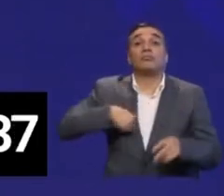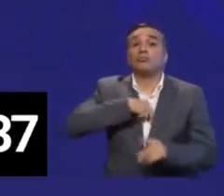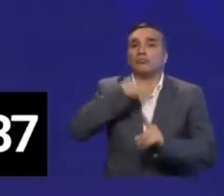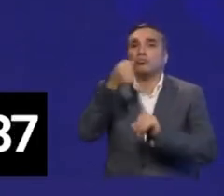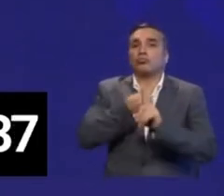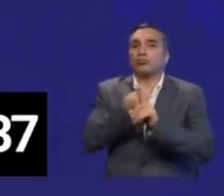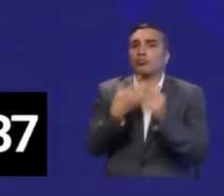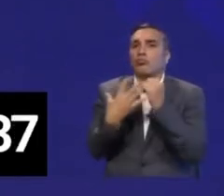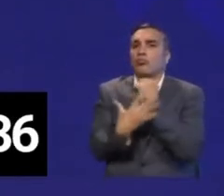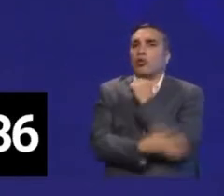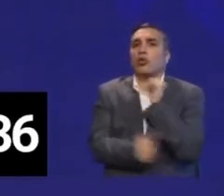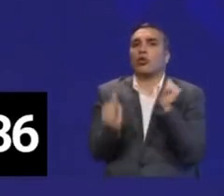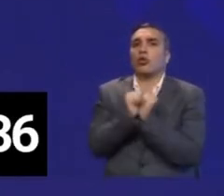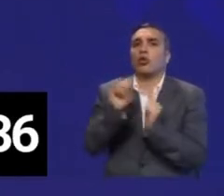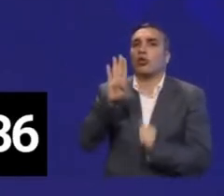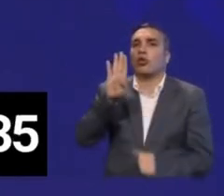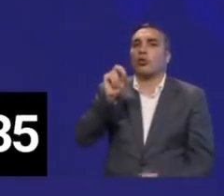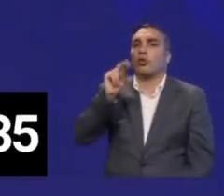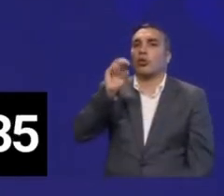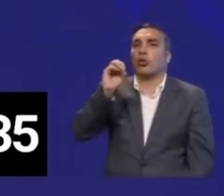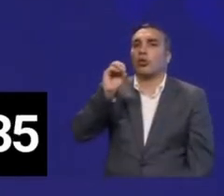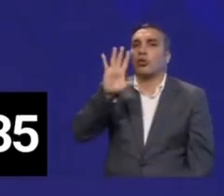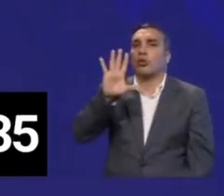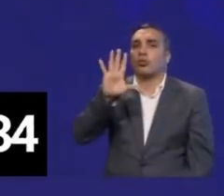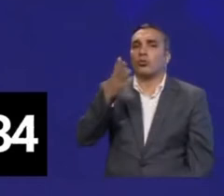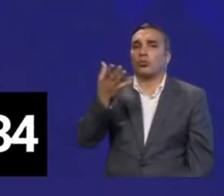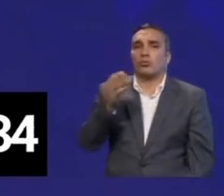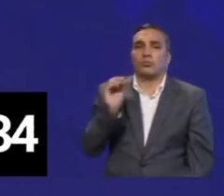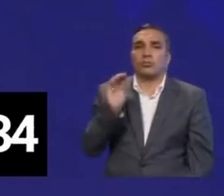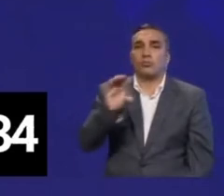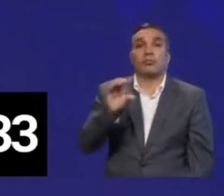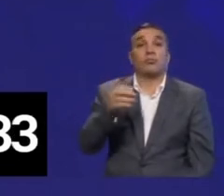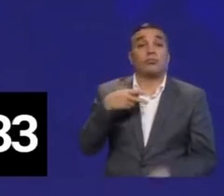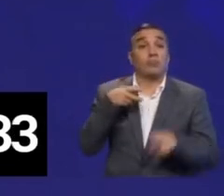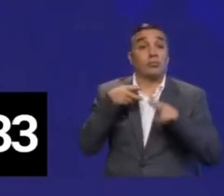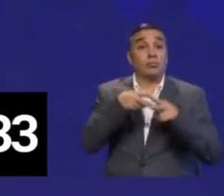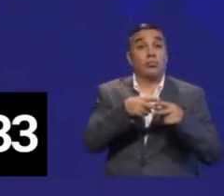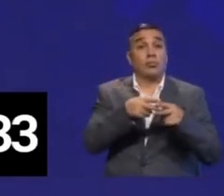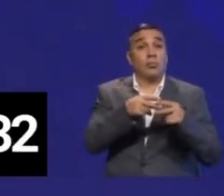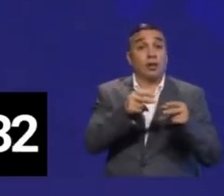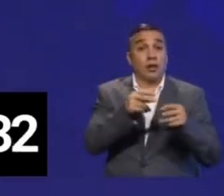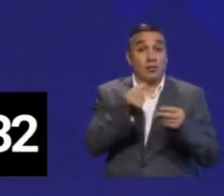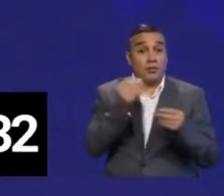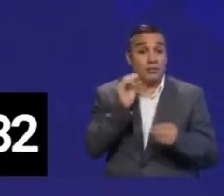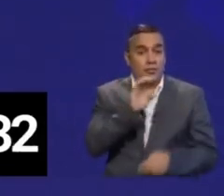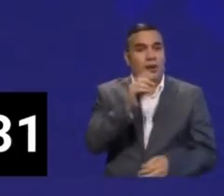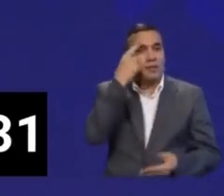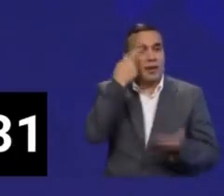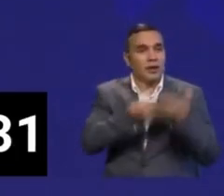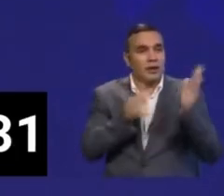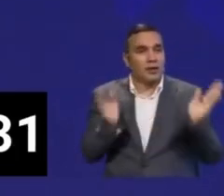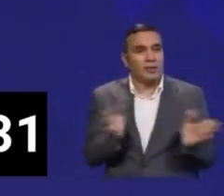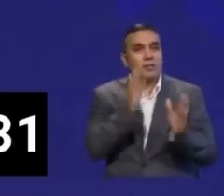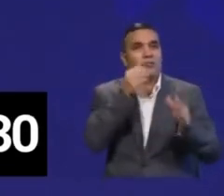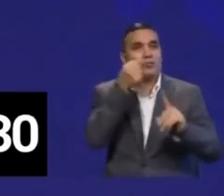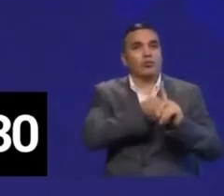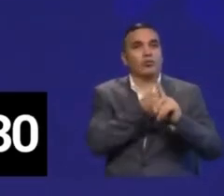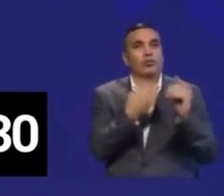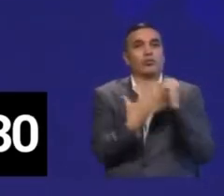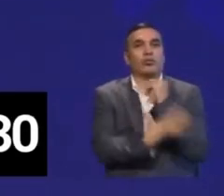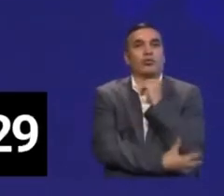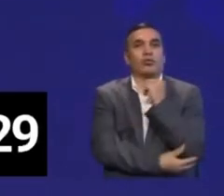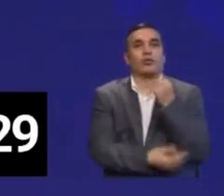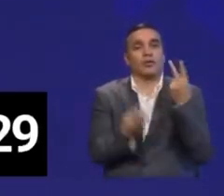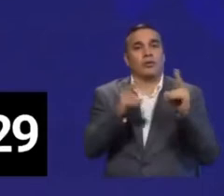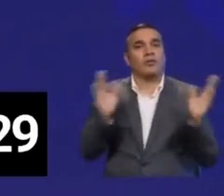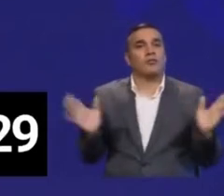la pobreza con un bono de desarrollo humano que esté vinculando al crédito. El microcrédito será la base para el combate de la pobreza y también para la